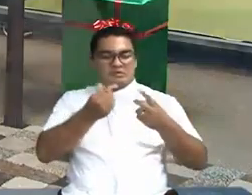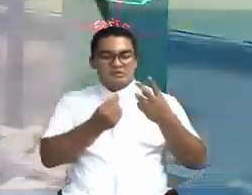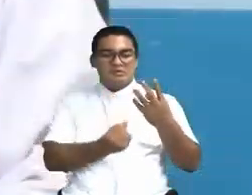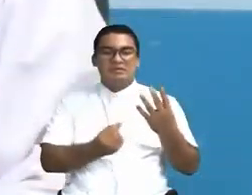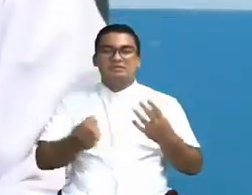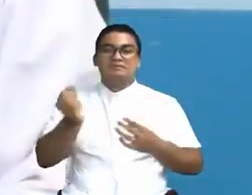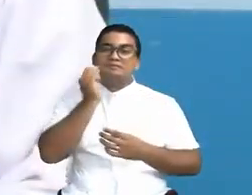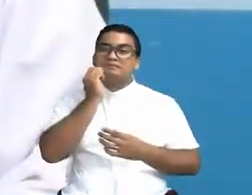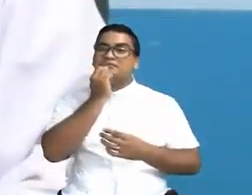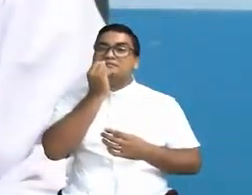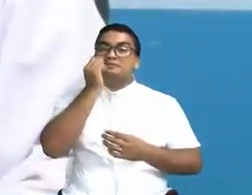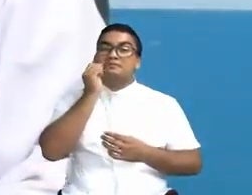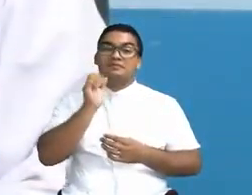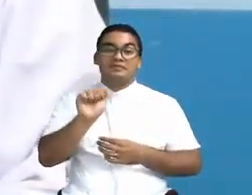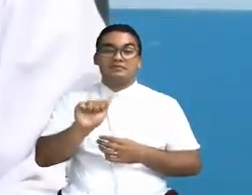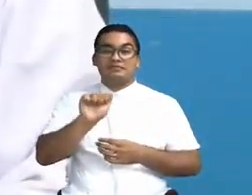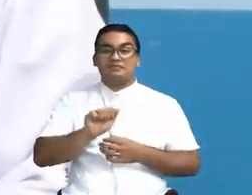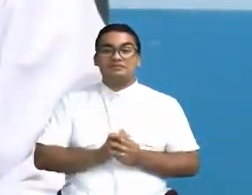Sí, bueno,